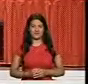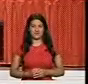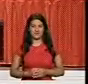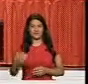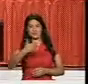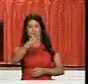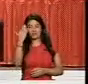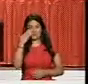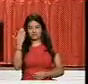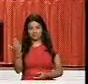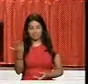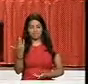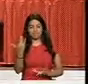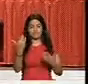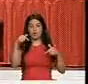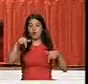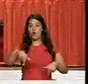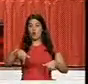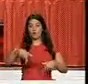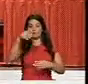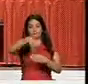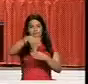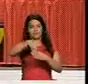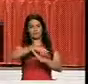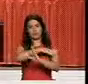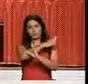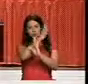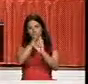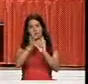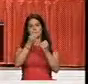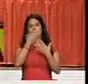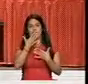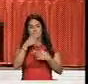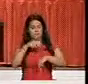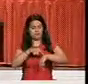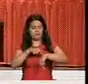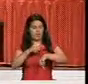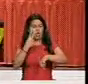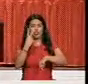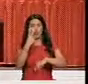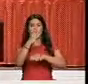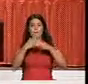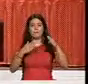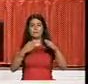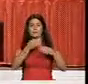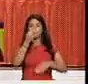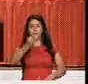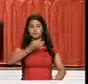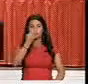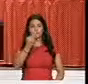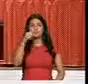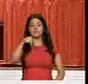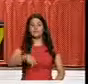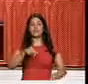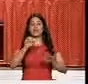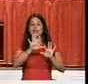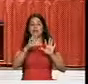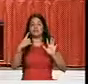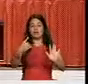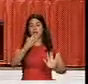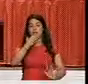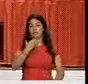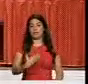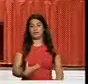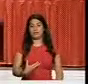como ustedes saben estamos viviendo una jornada muy hermosa son las 2:30 de la tarde del 16 de